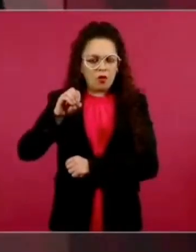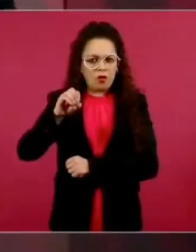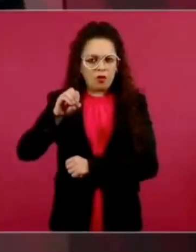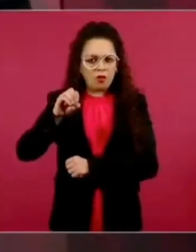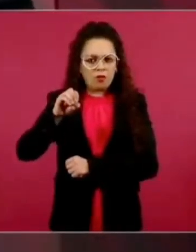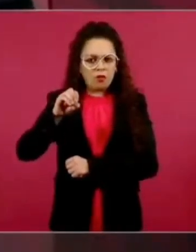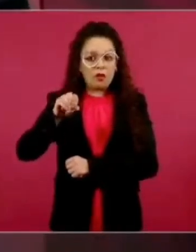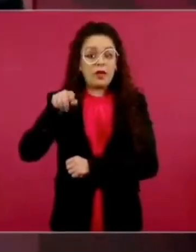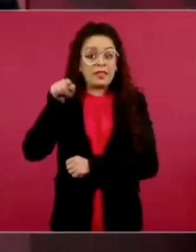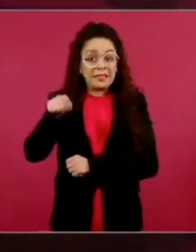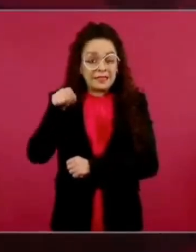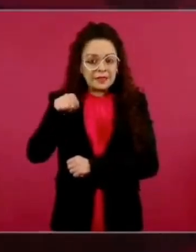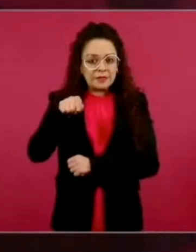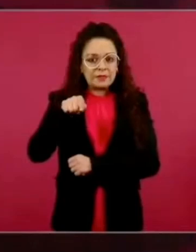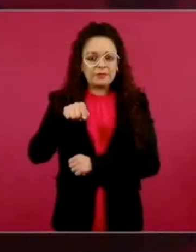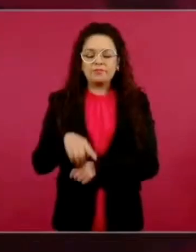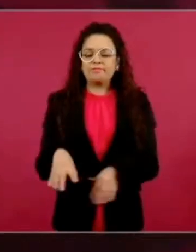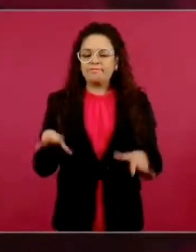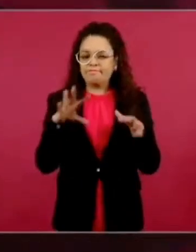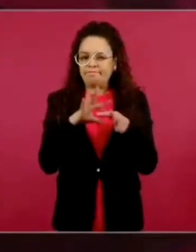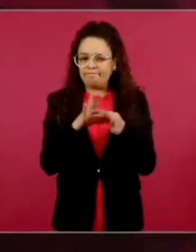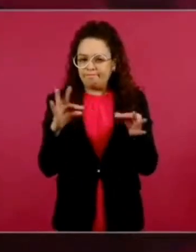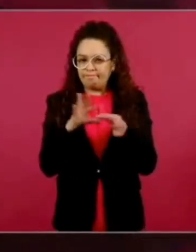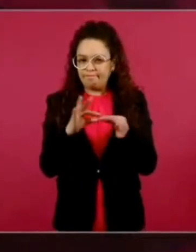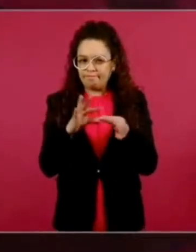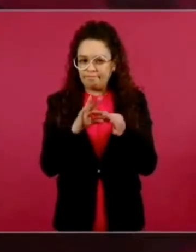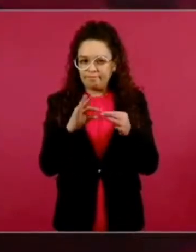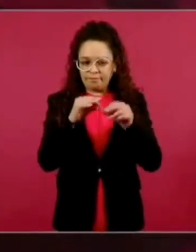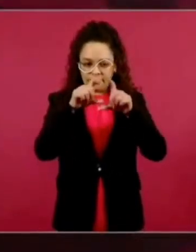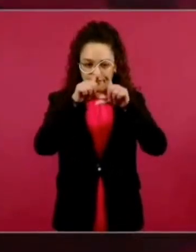donde vienen frases